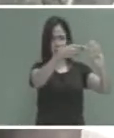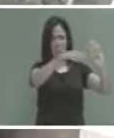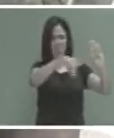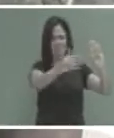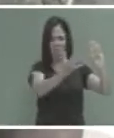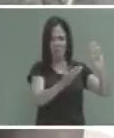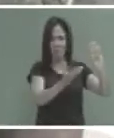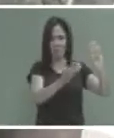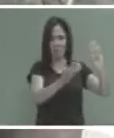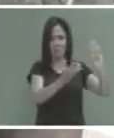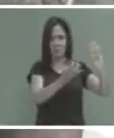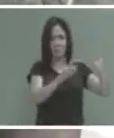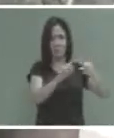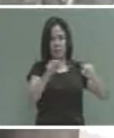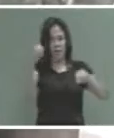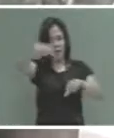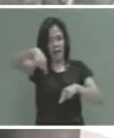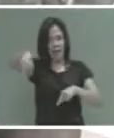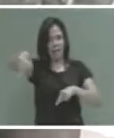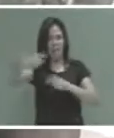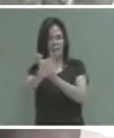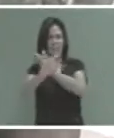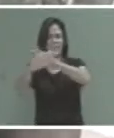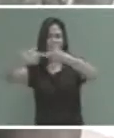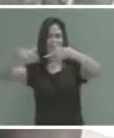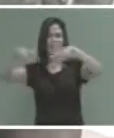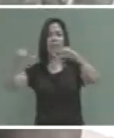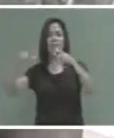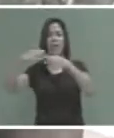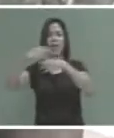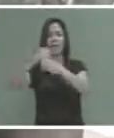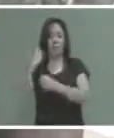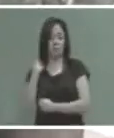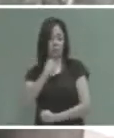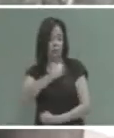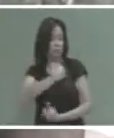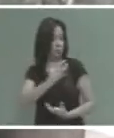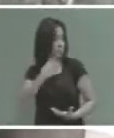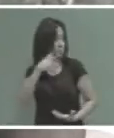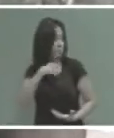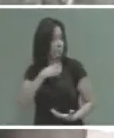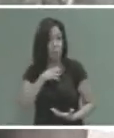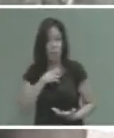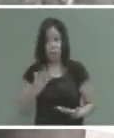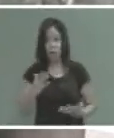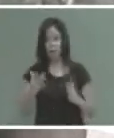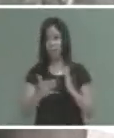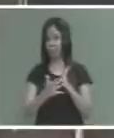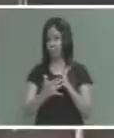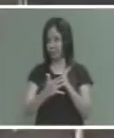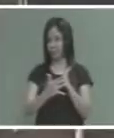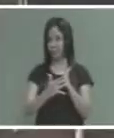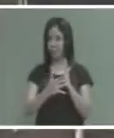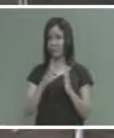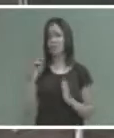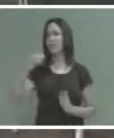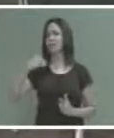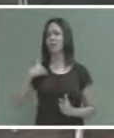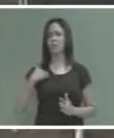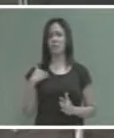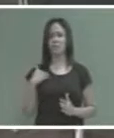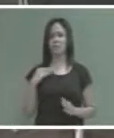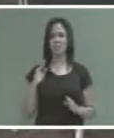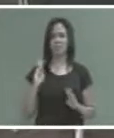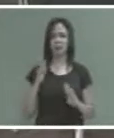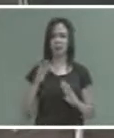exhibir. Esto nos daba la libertad de poder aplicar nuestras técnicas y no tener ninguna restricción,